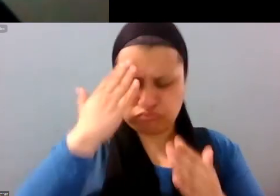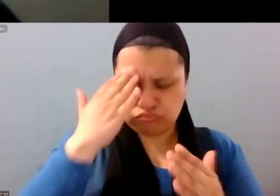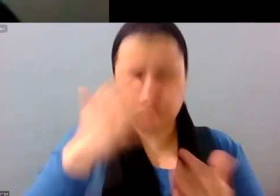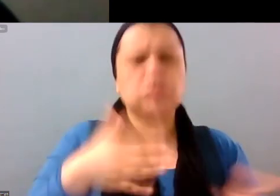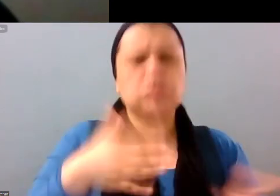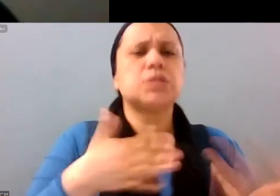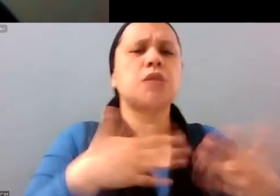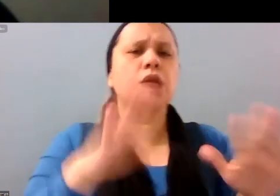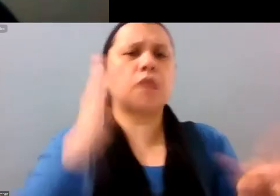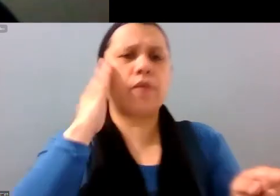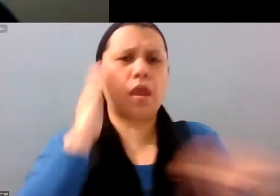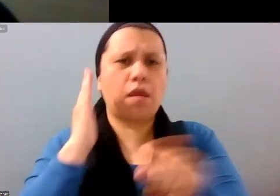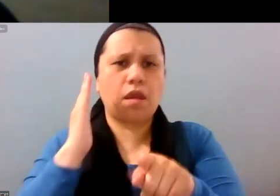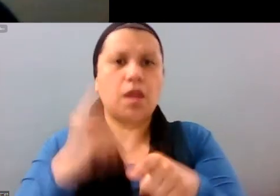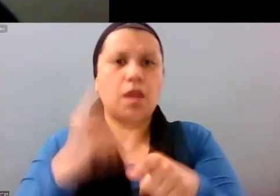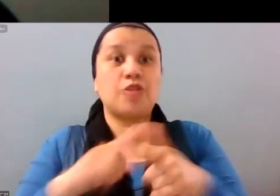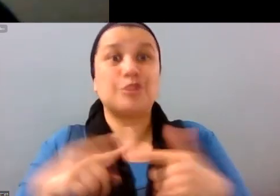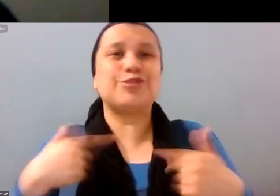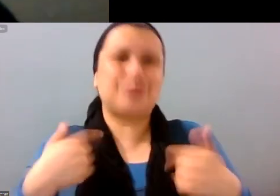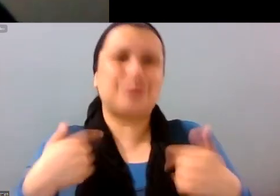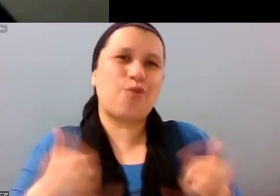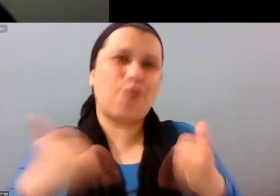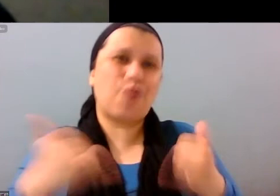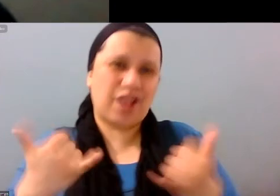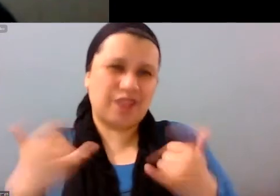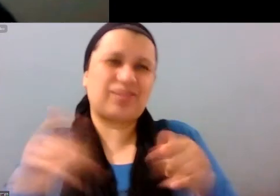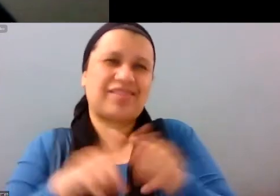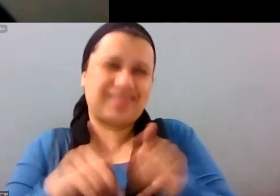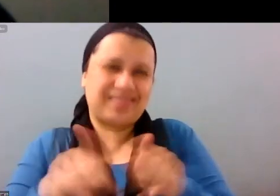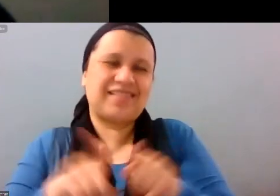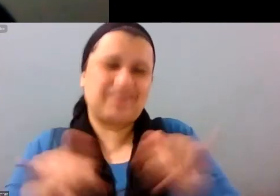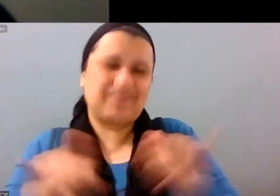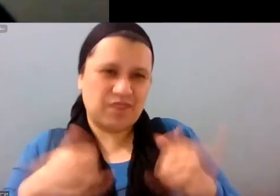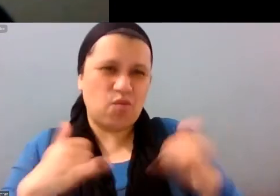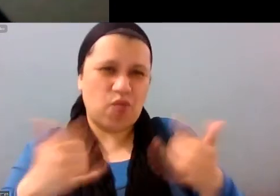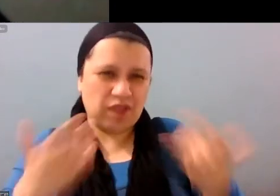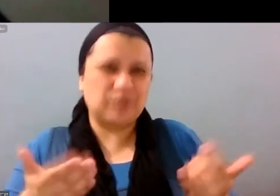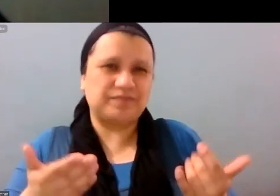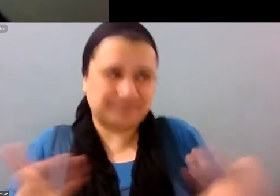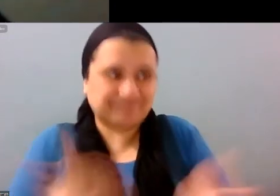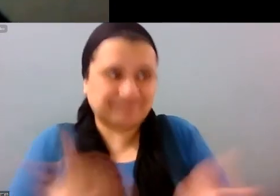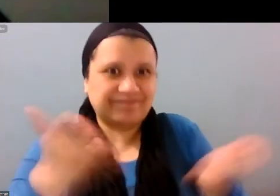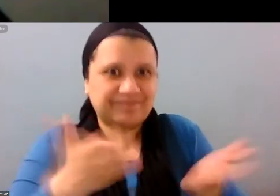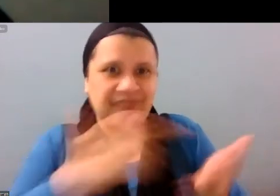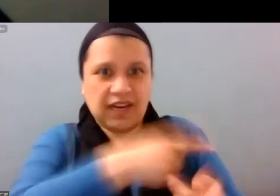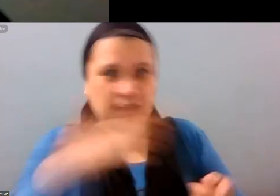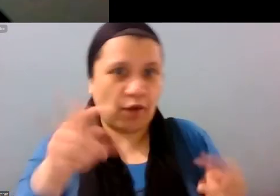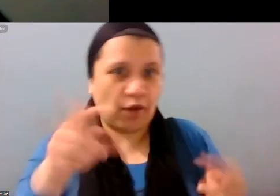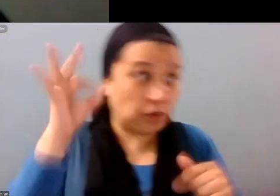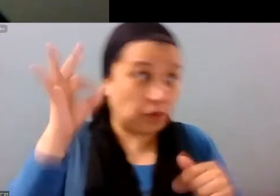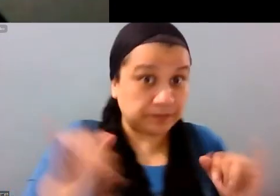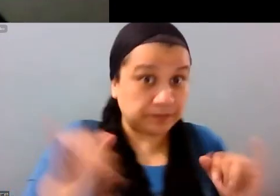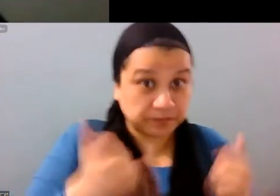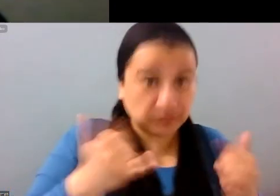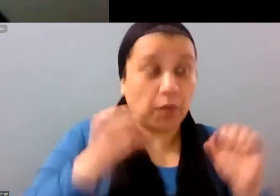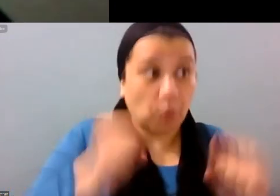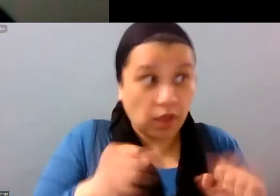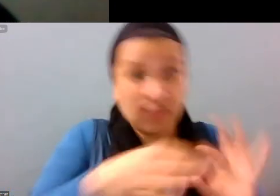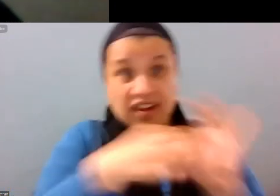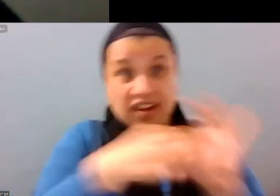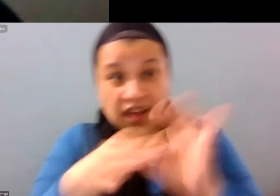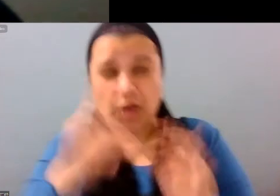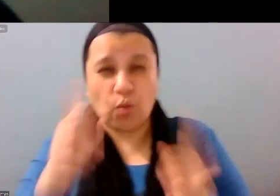mucho el juego con ellos aquí trato de que jueguen de que a través del juego ellos empiecen a relacionar la materia verdad